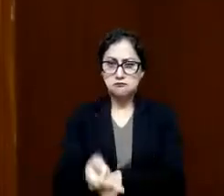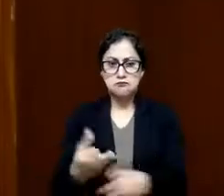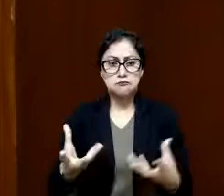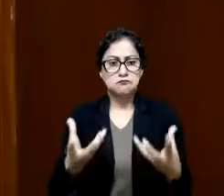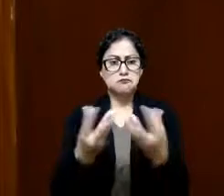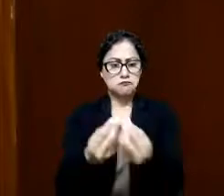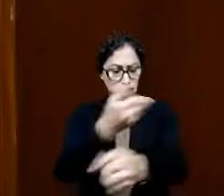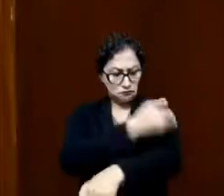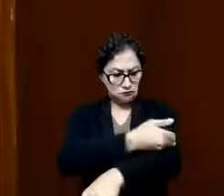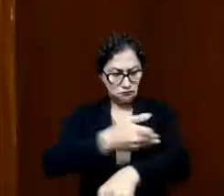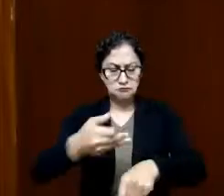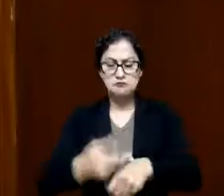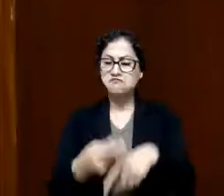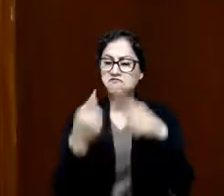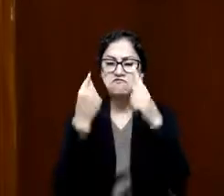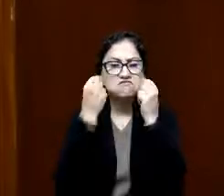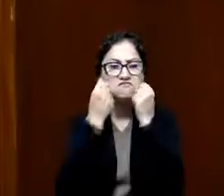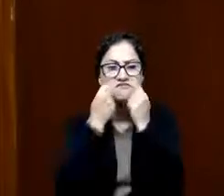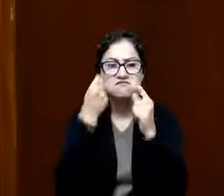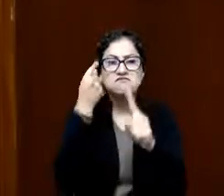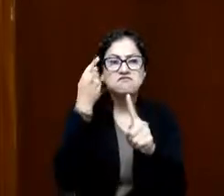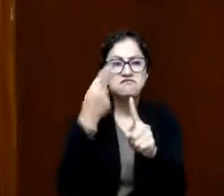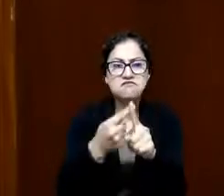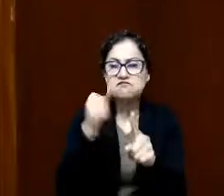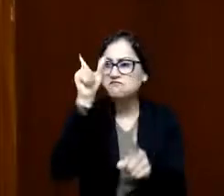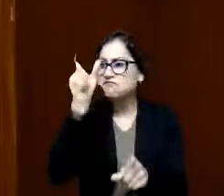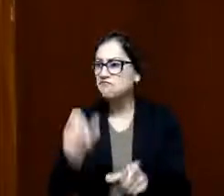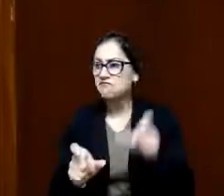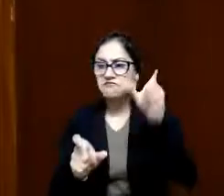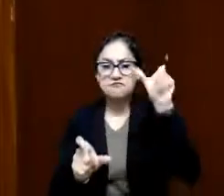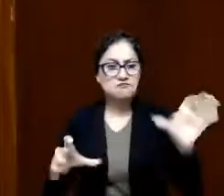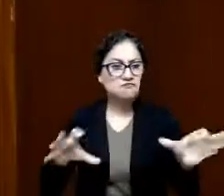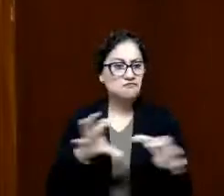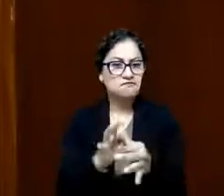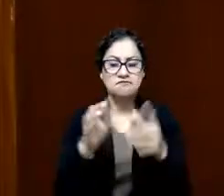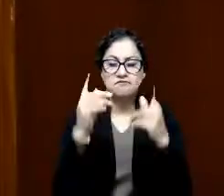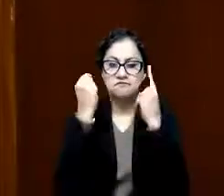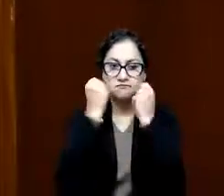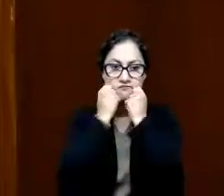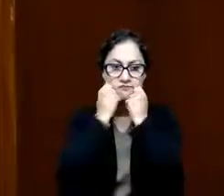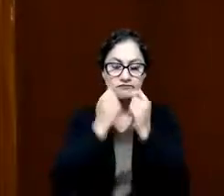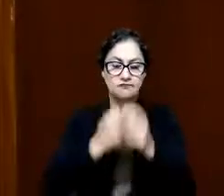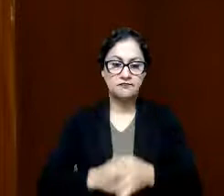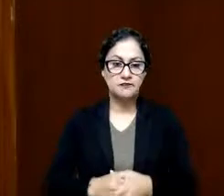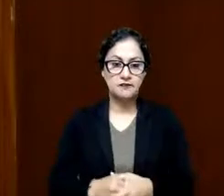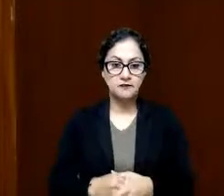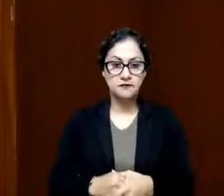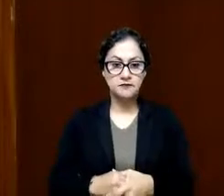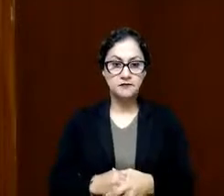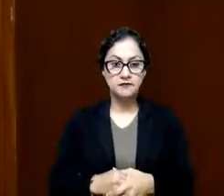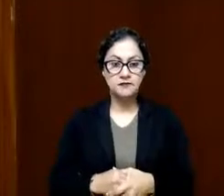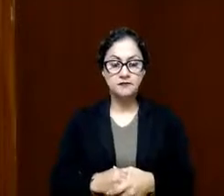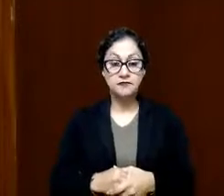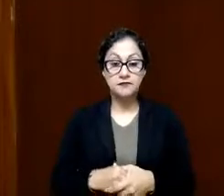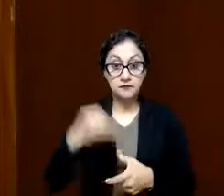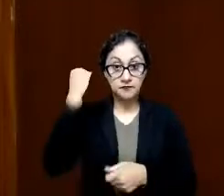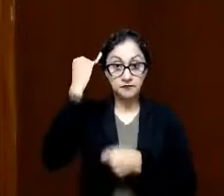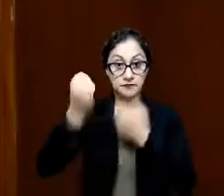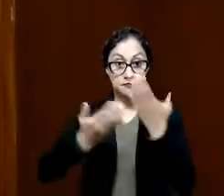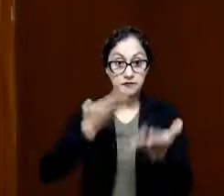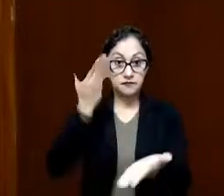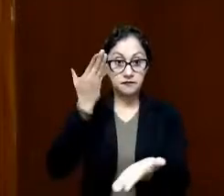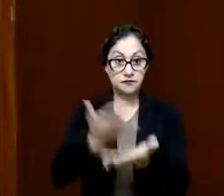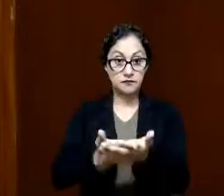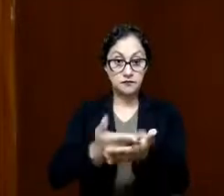familia, sea cual sea la manera o integración de la misma. El presente dictamen refleja